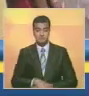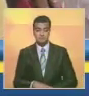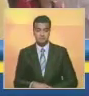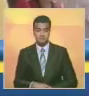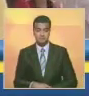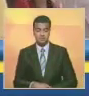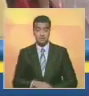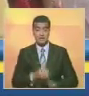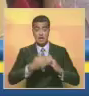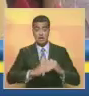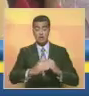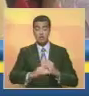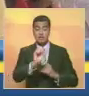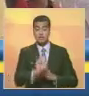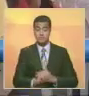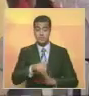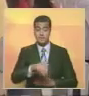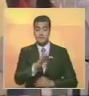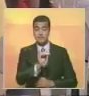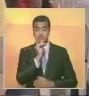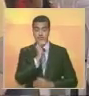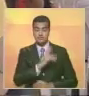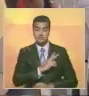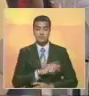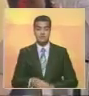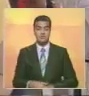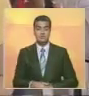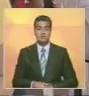del lago y en el sur del lago. En La Cañada de Urdaneta, Fabiola Yaquinto, Noticiero Venevisión.